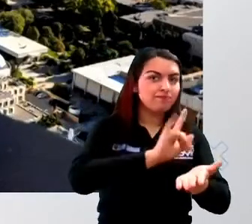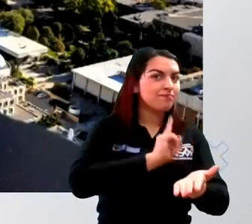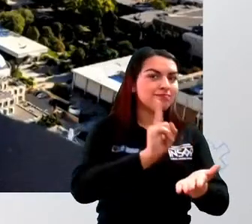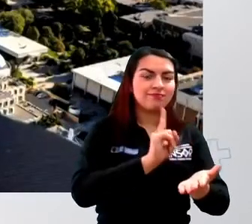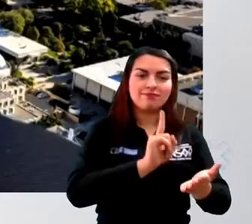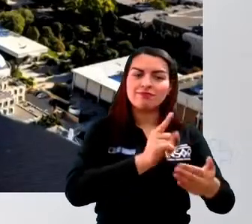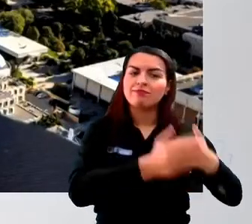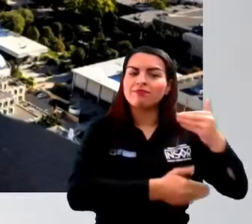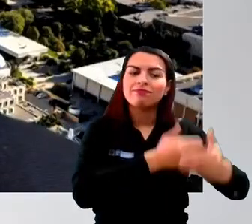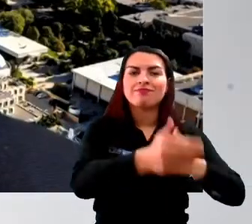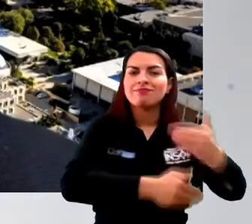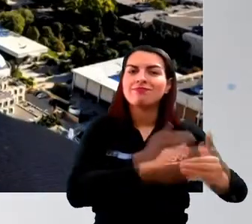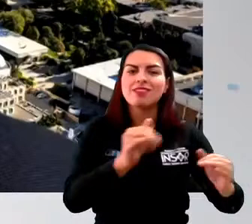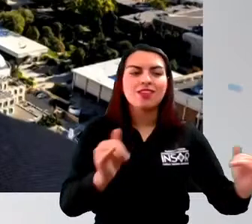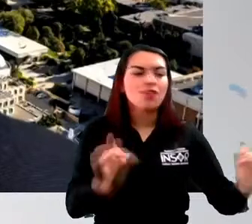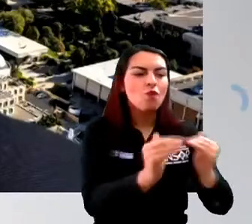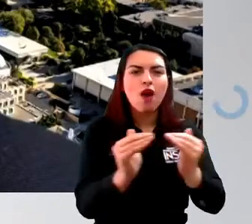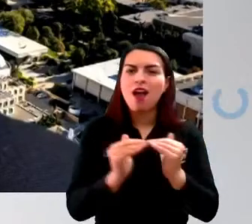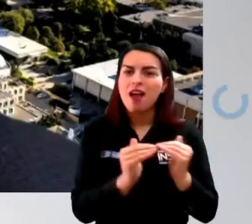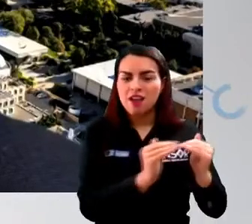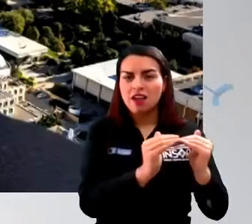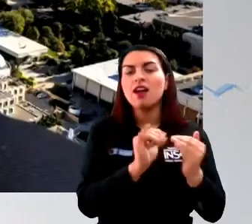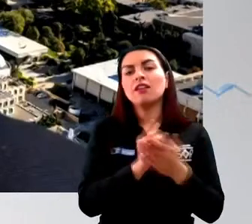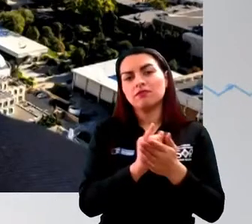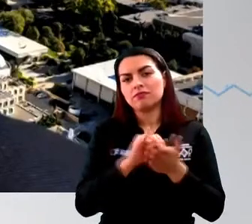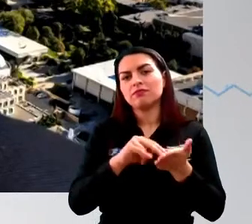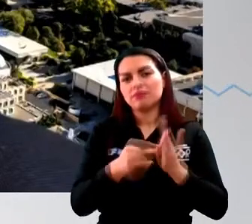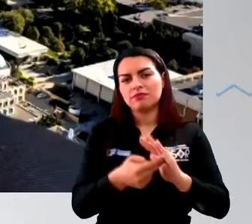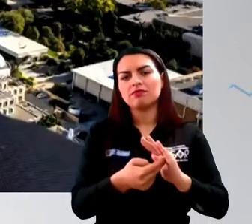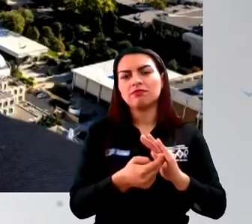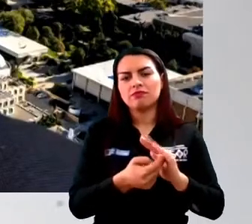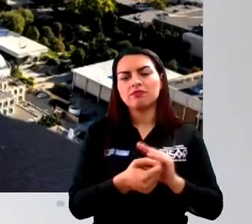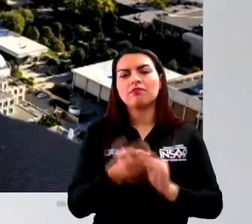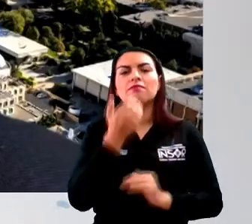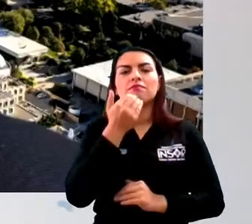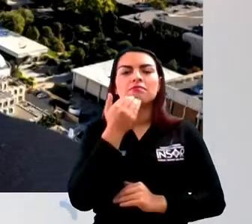presencial. Algunos de los desafíos en la equidad es que